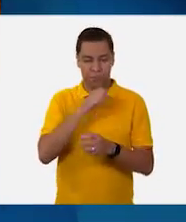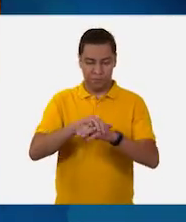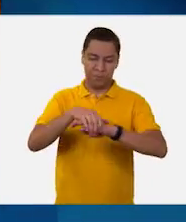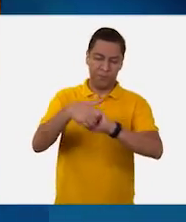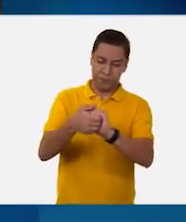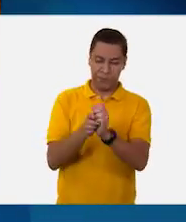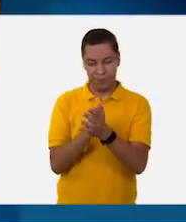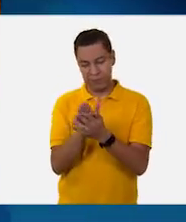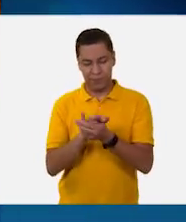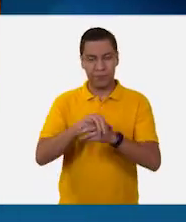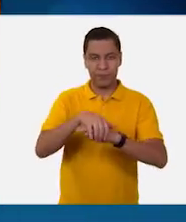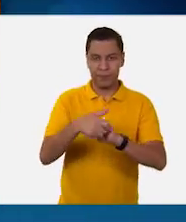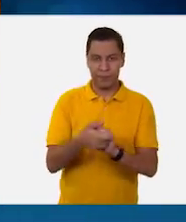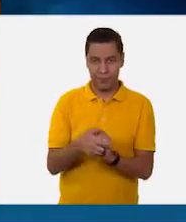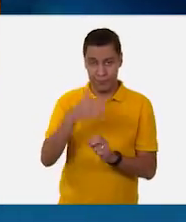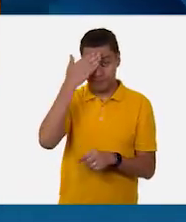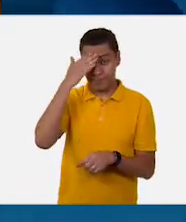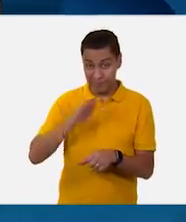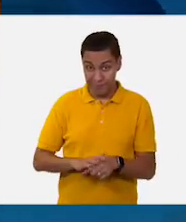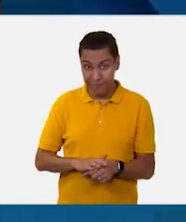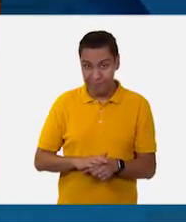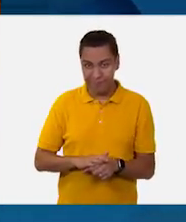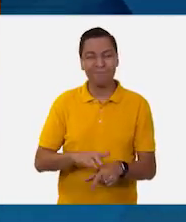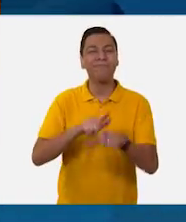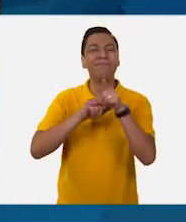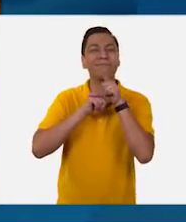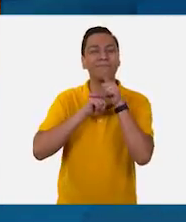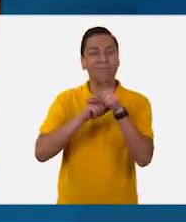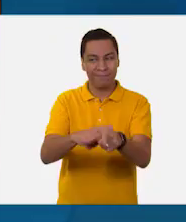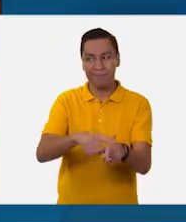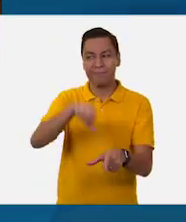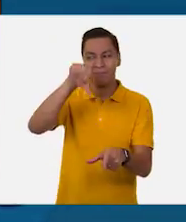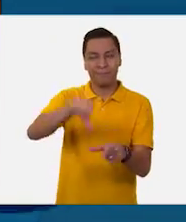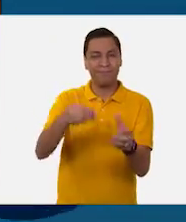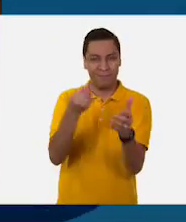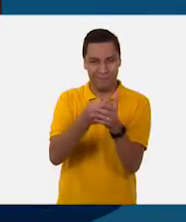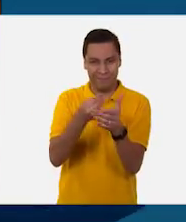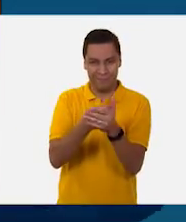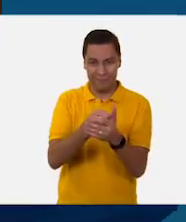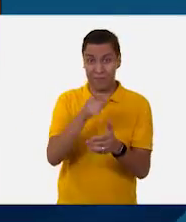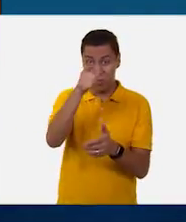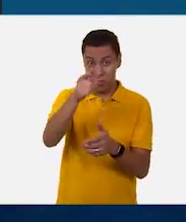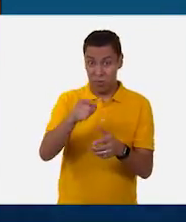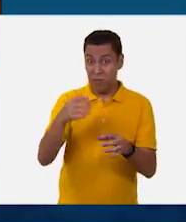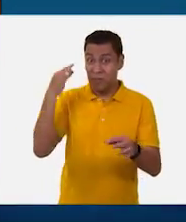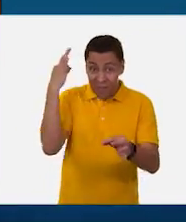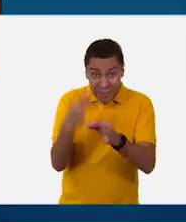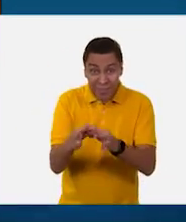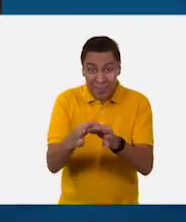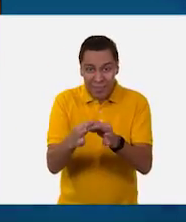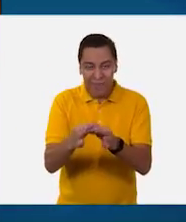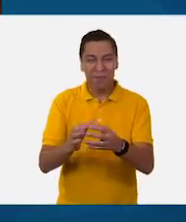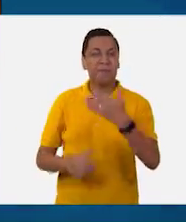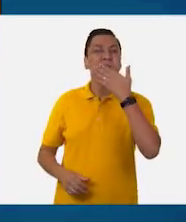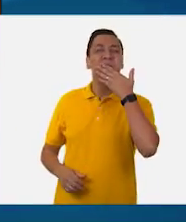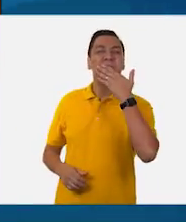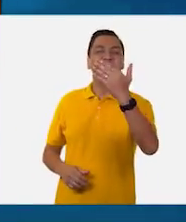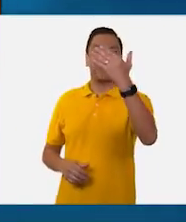es momento de seguir con el programa de hoy. ¿Listas? ¿Listos?